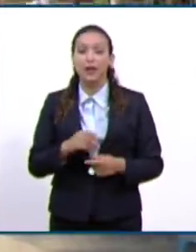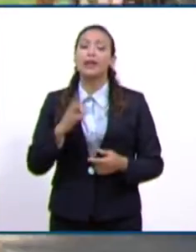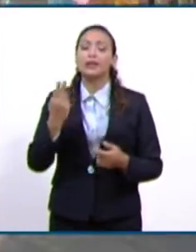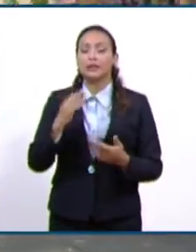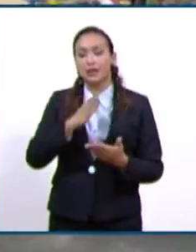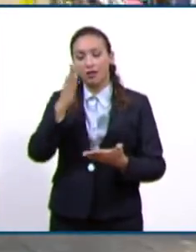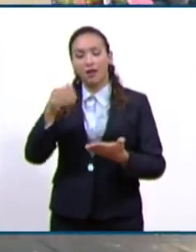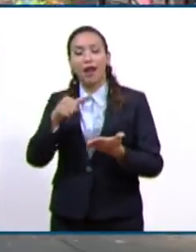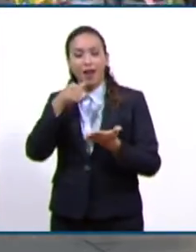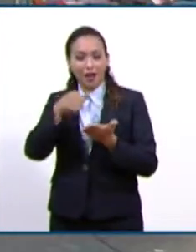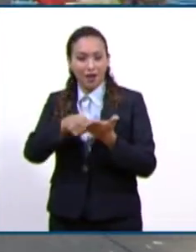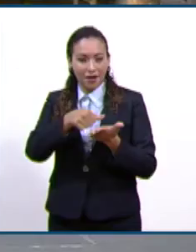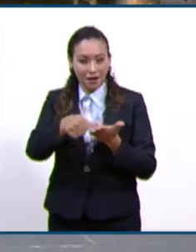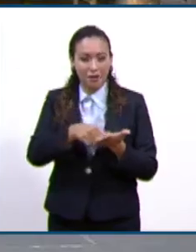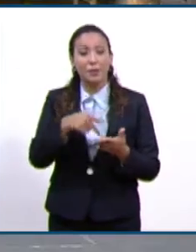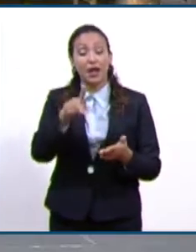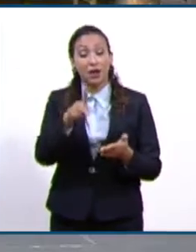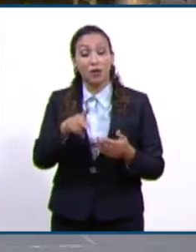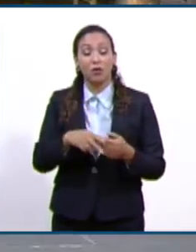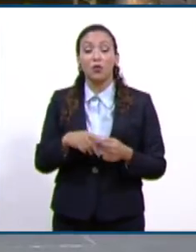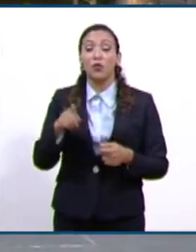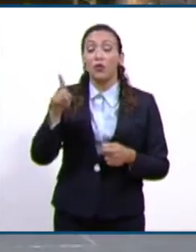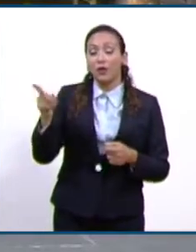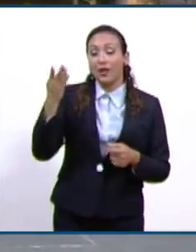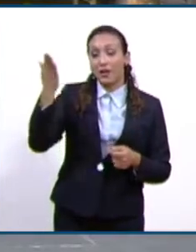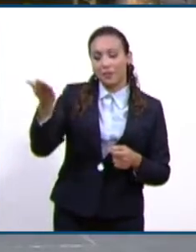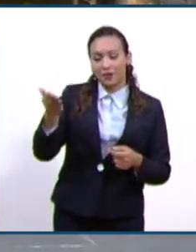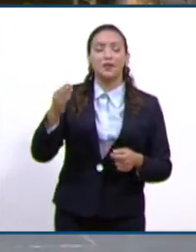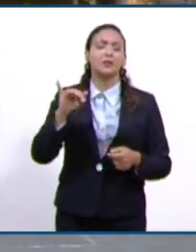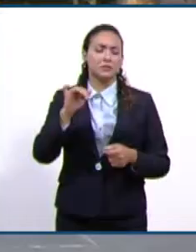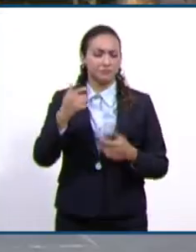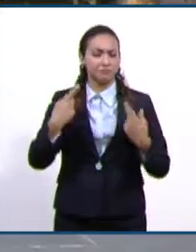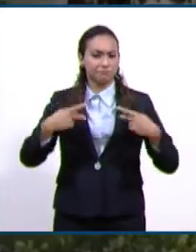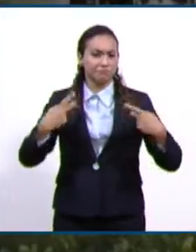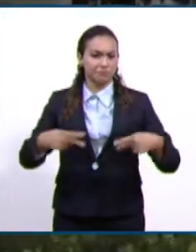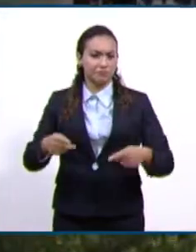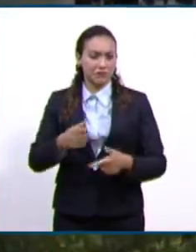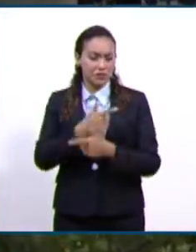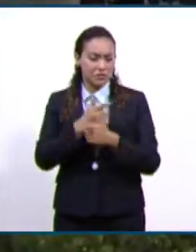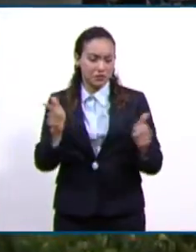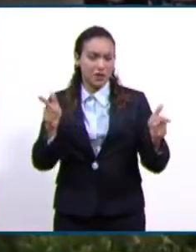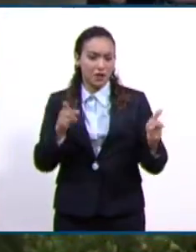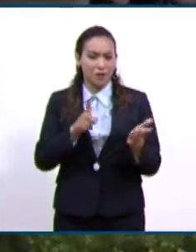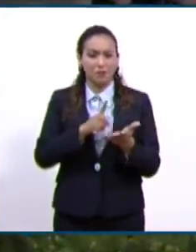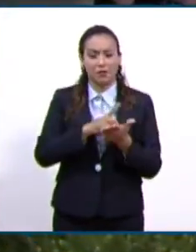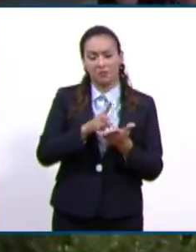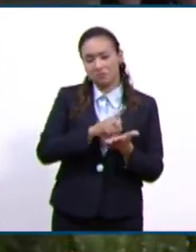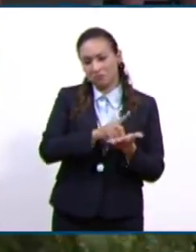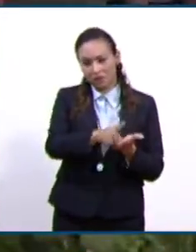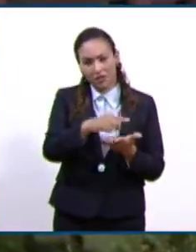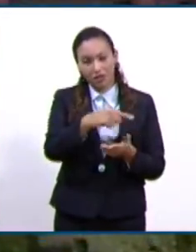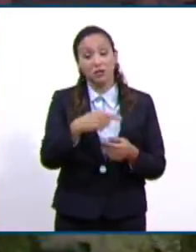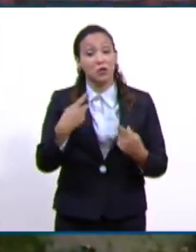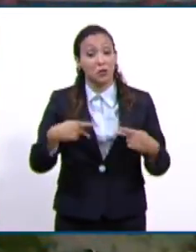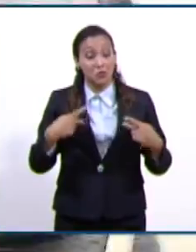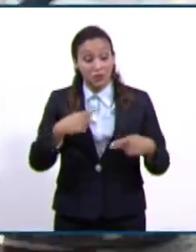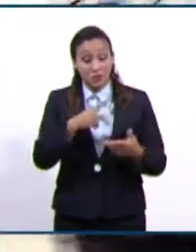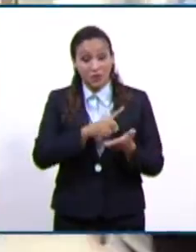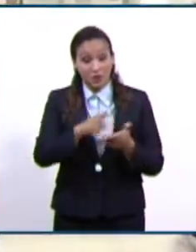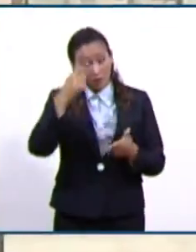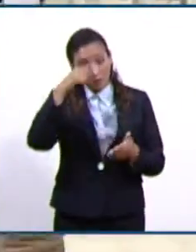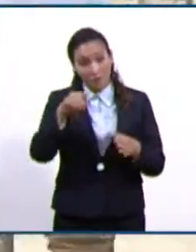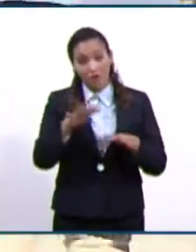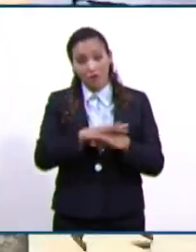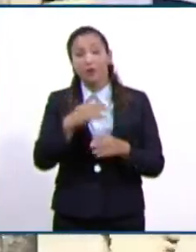sexogenérica por la vía administrativa reconoce el derecho humano al libre desarrollo de la personalidad, derecho que tiene toda persona, incluidas